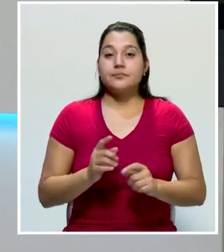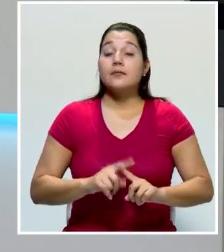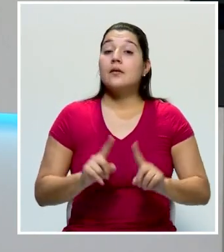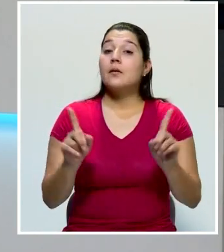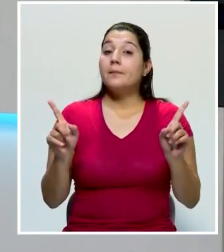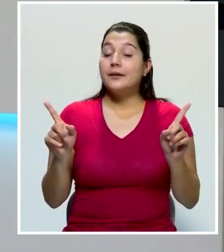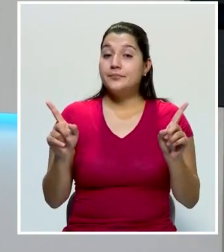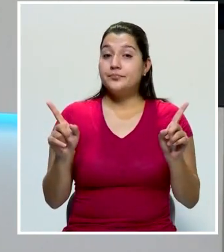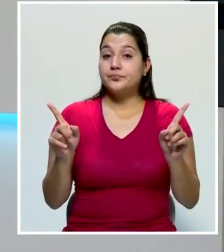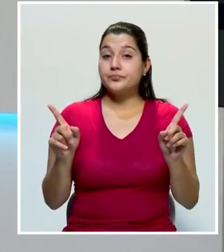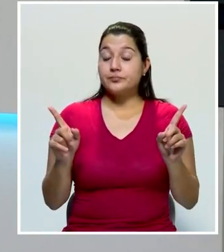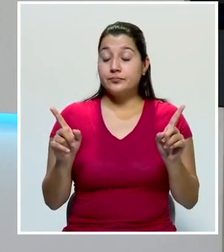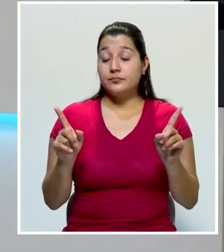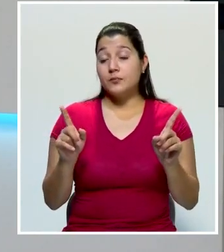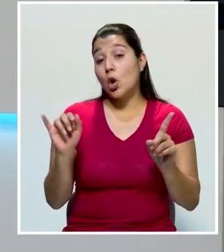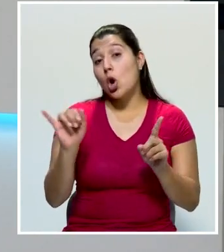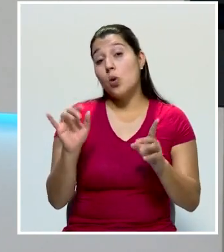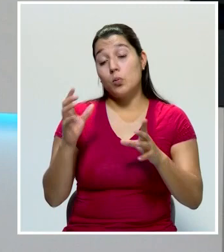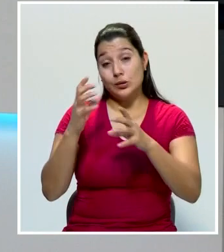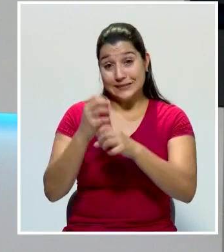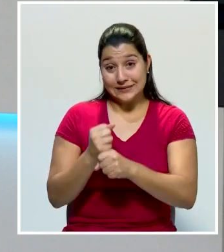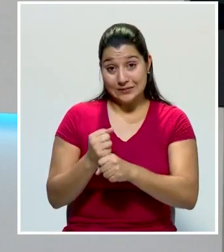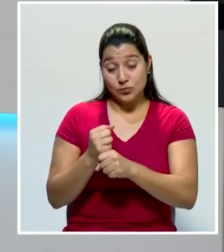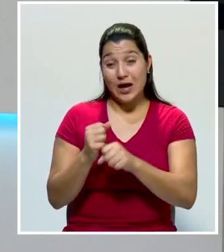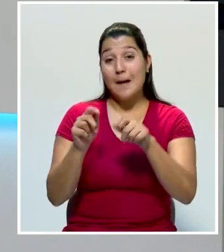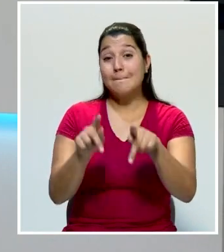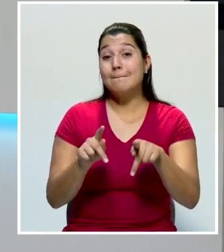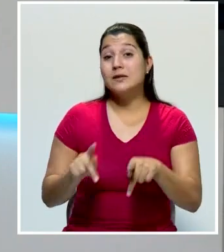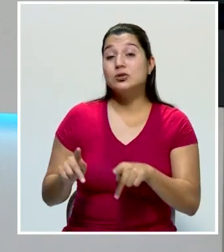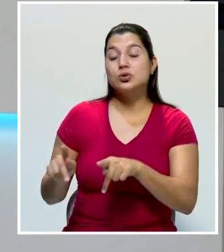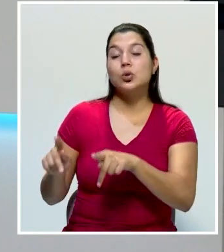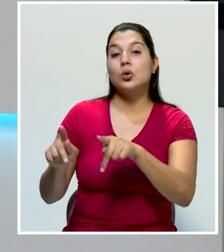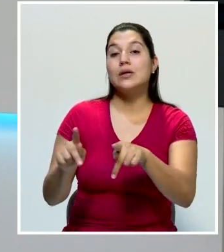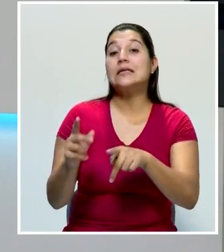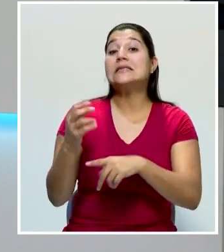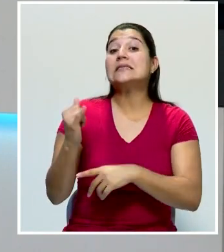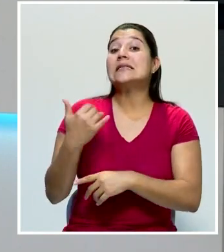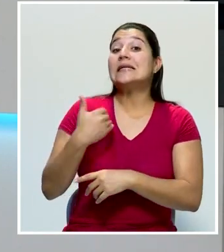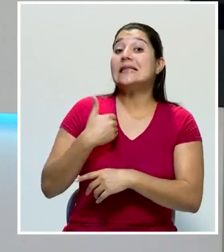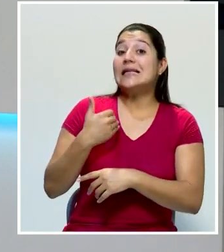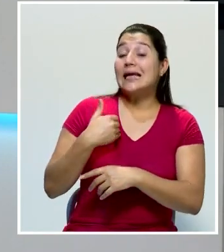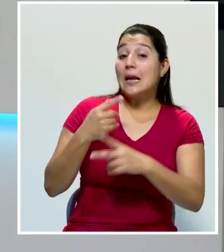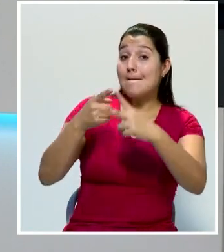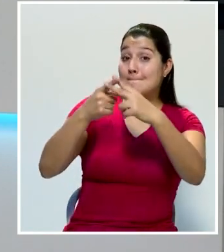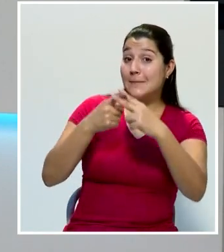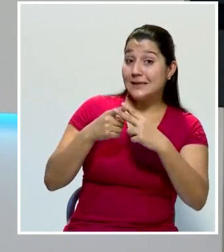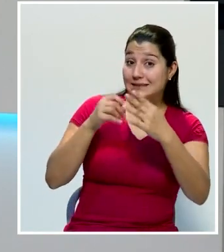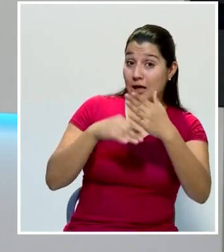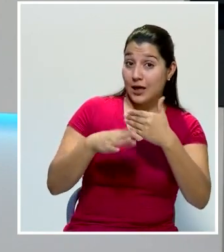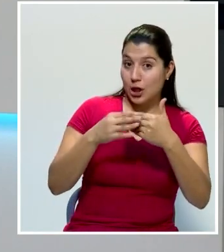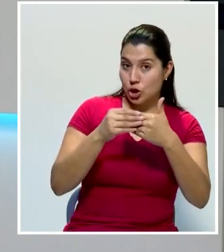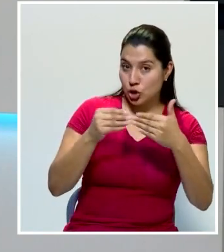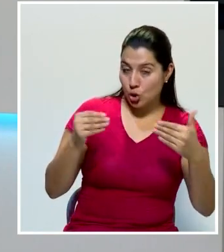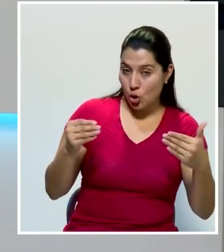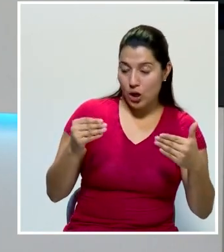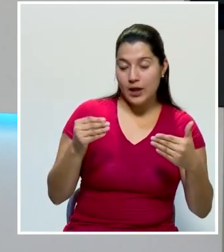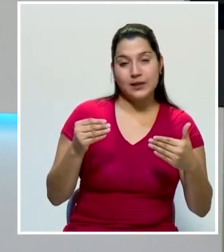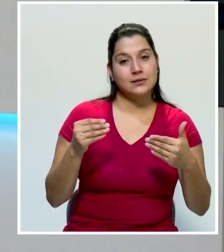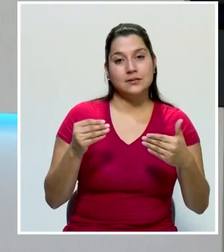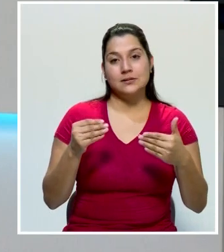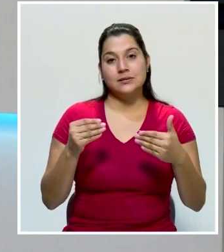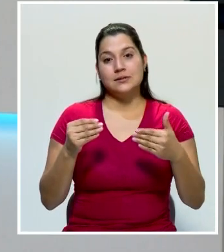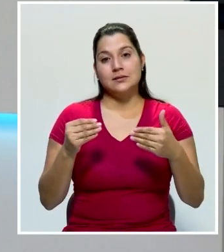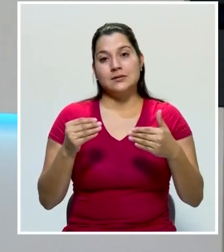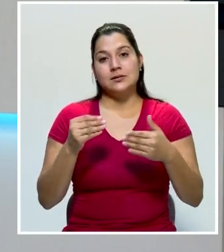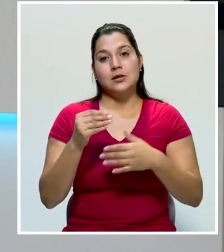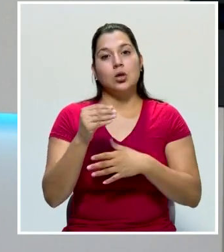pero en resumidas cuentas, la gente que tiene cuotas en dólares no se le disparó el precio